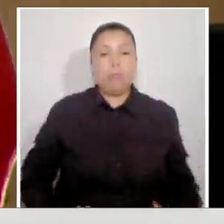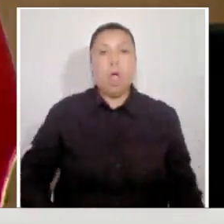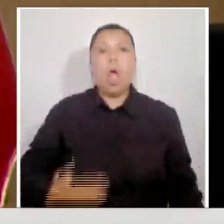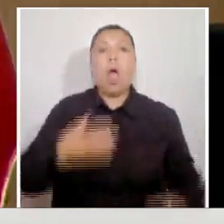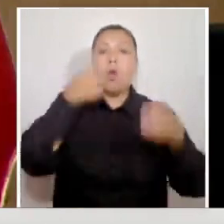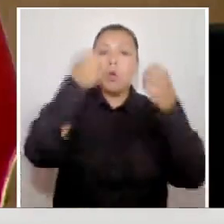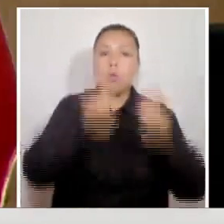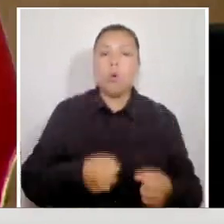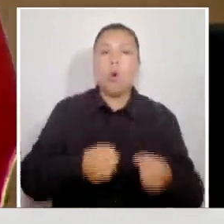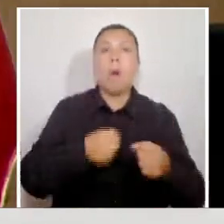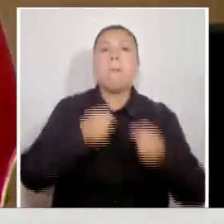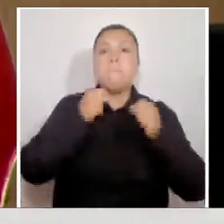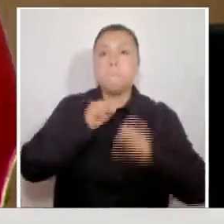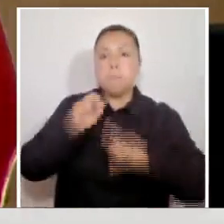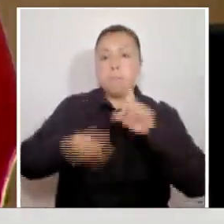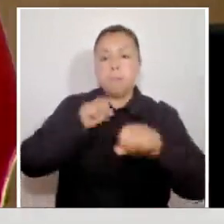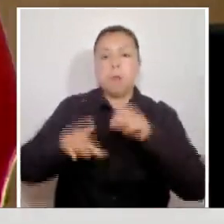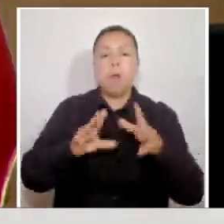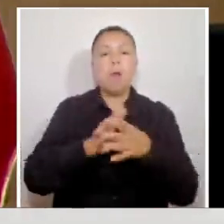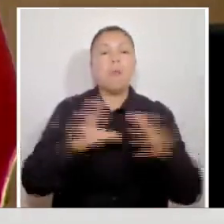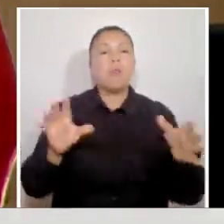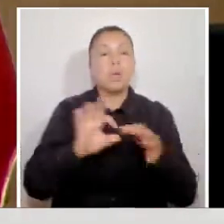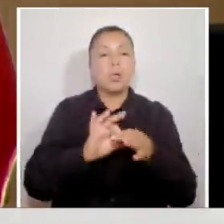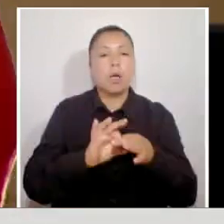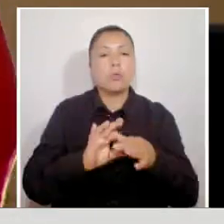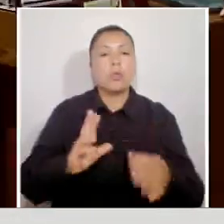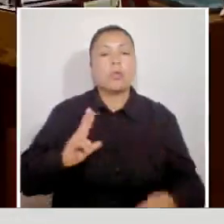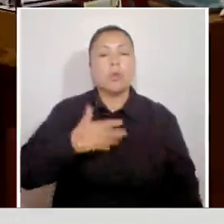para poder defenderla Muchísimas gracias señor